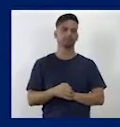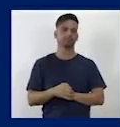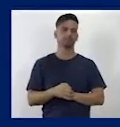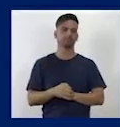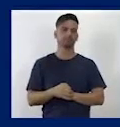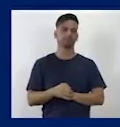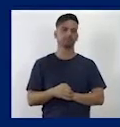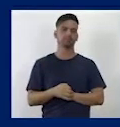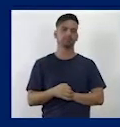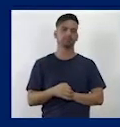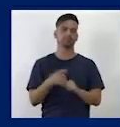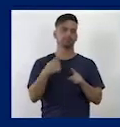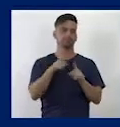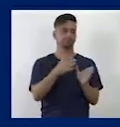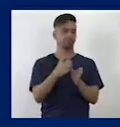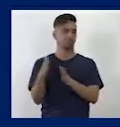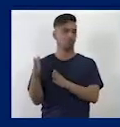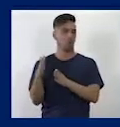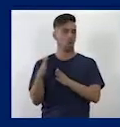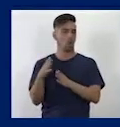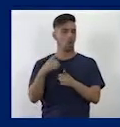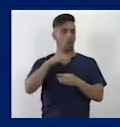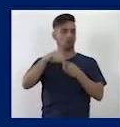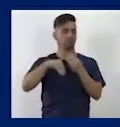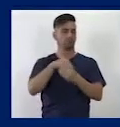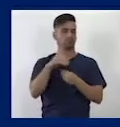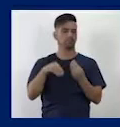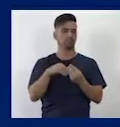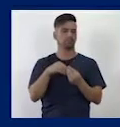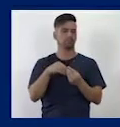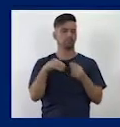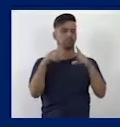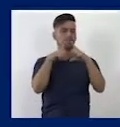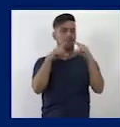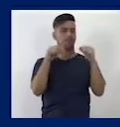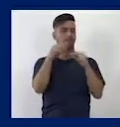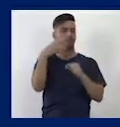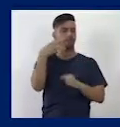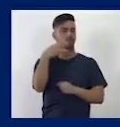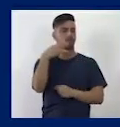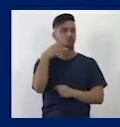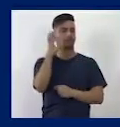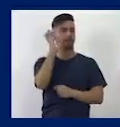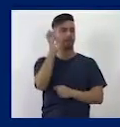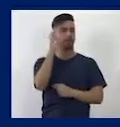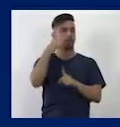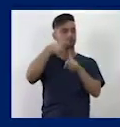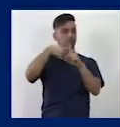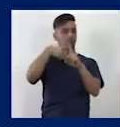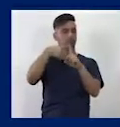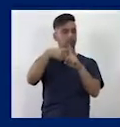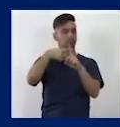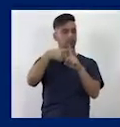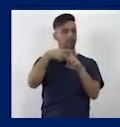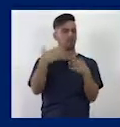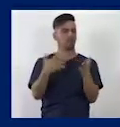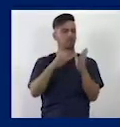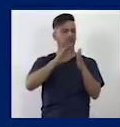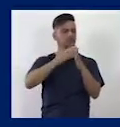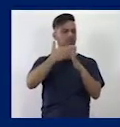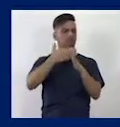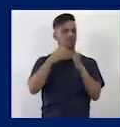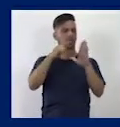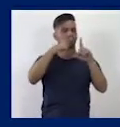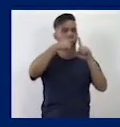si si por lo contrario de esta expositiva de positivo con negativo pues da negativo del taj es menor que